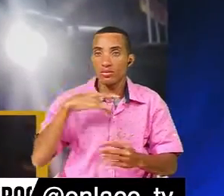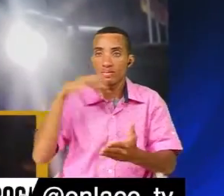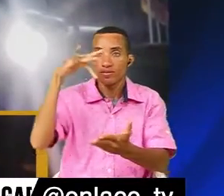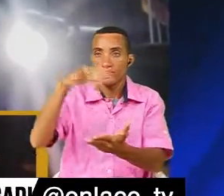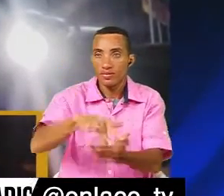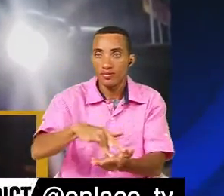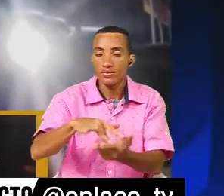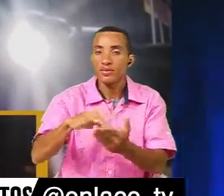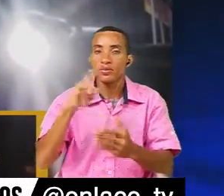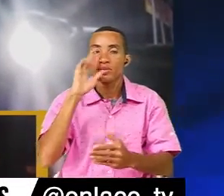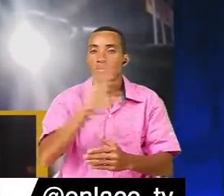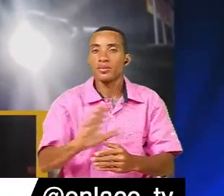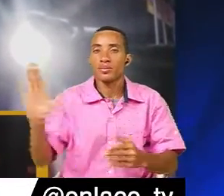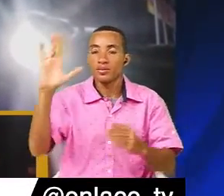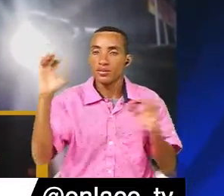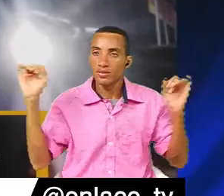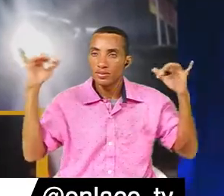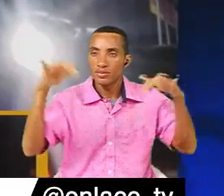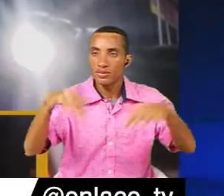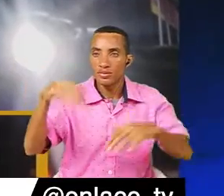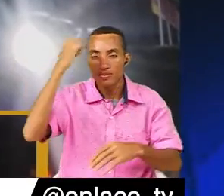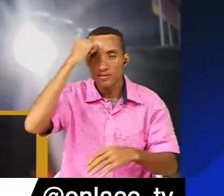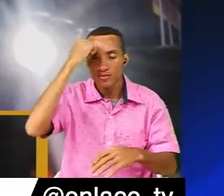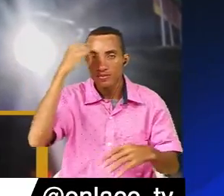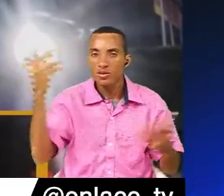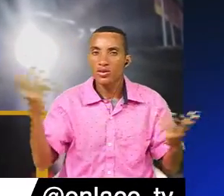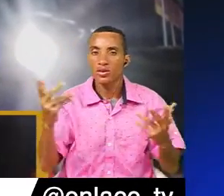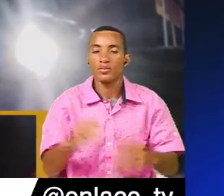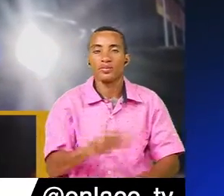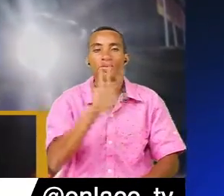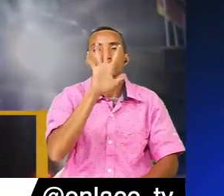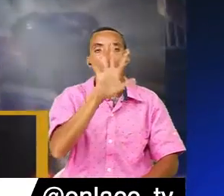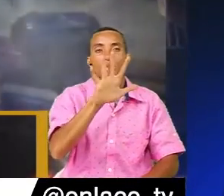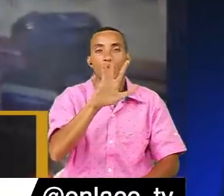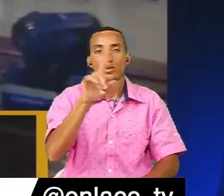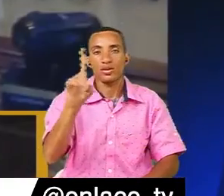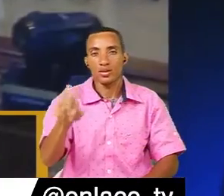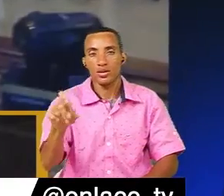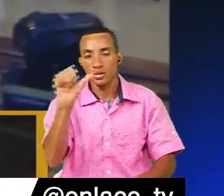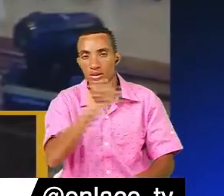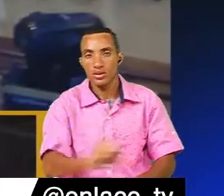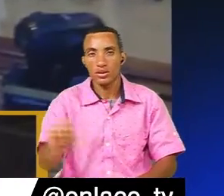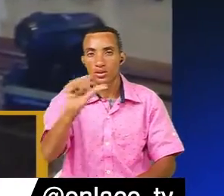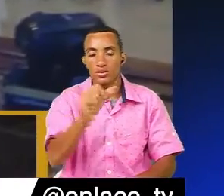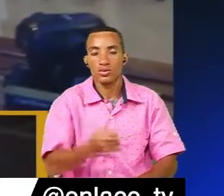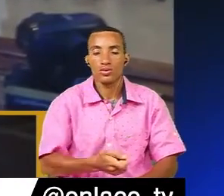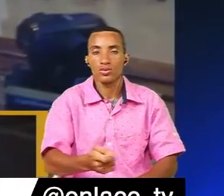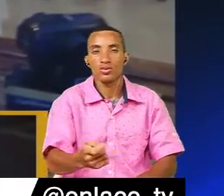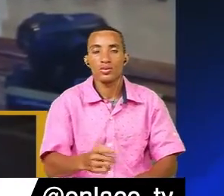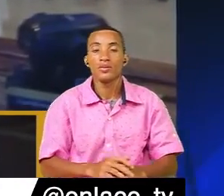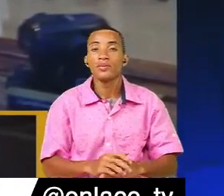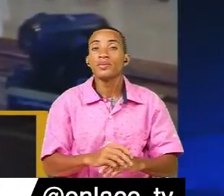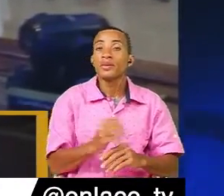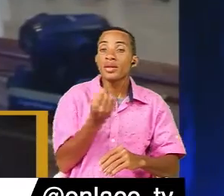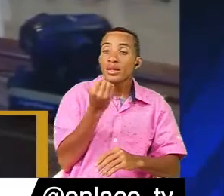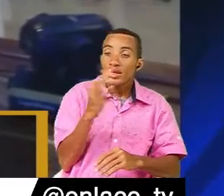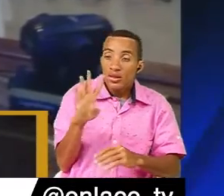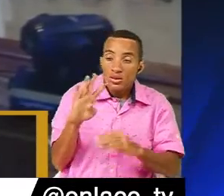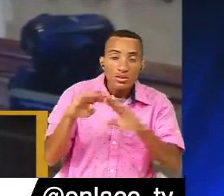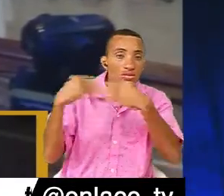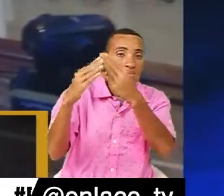Nacional Folclórico y Cultural Docente a realizarse el 5 y 6 de agosto próximo. Docentes de más de 14 instituciones